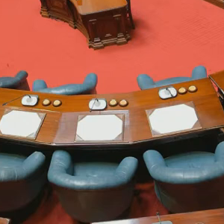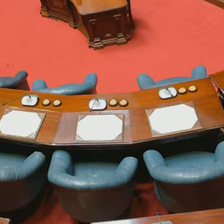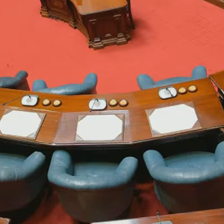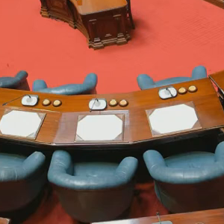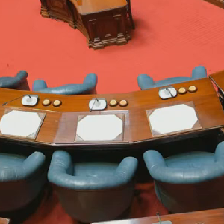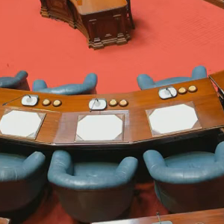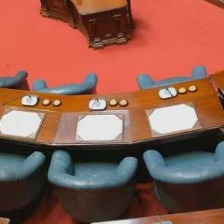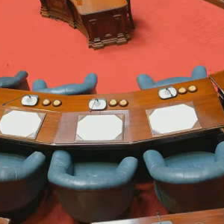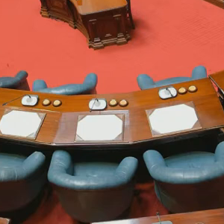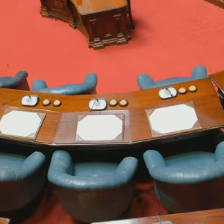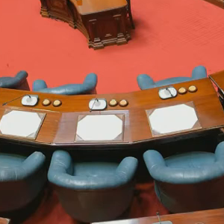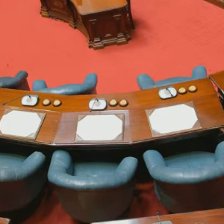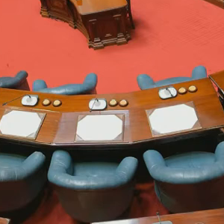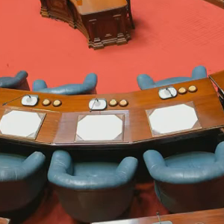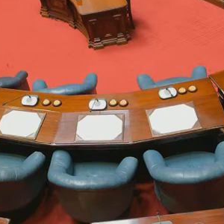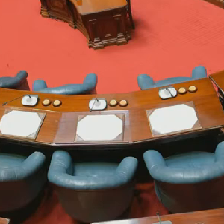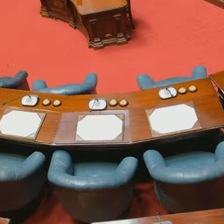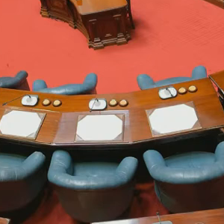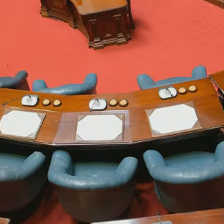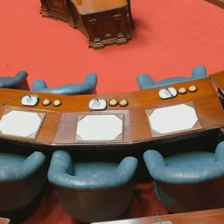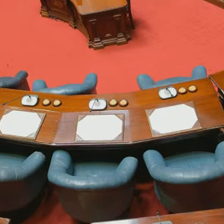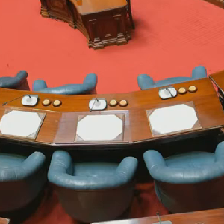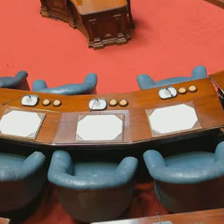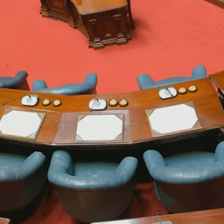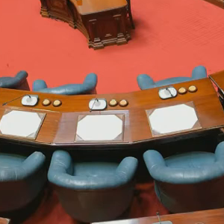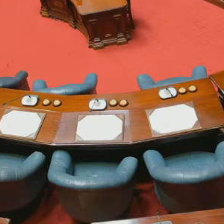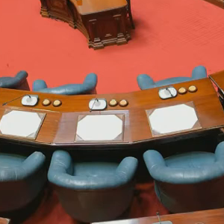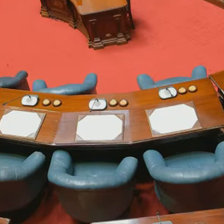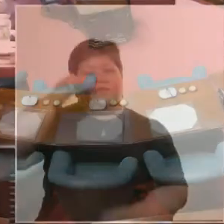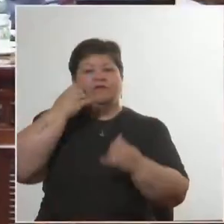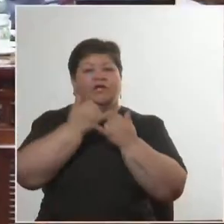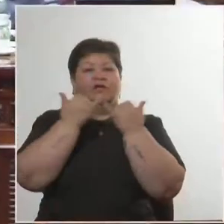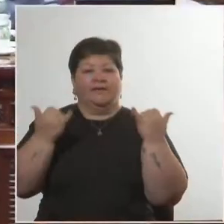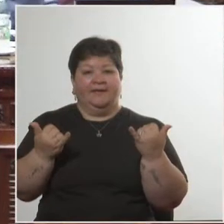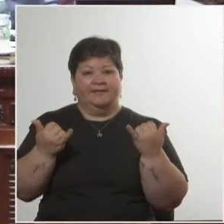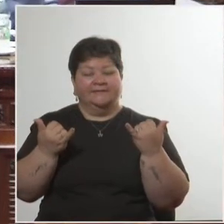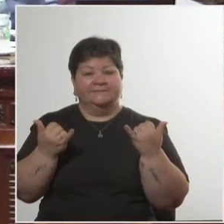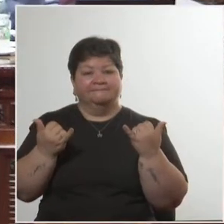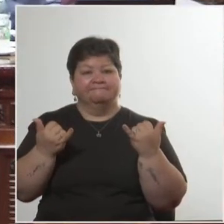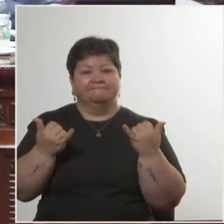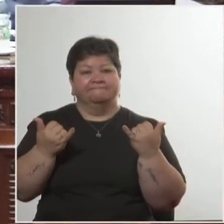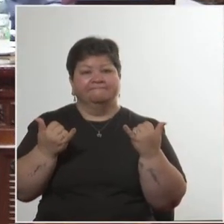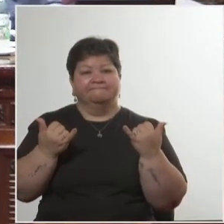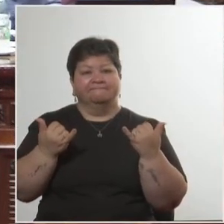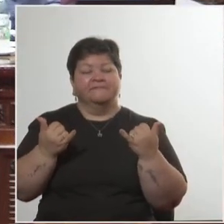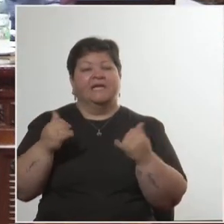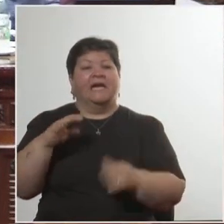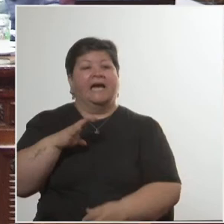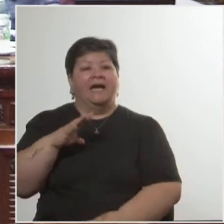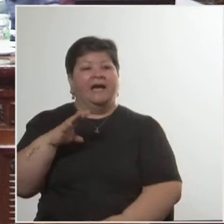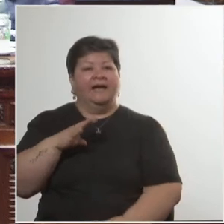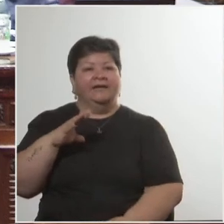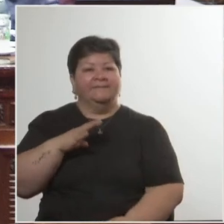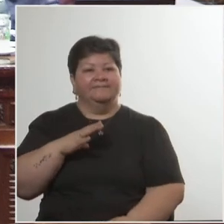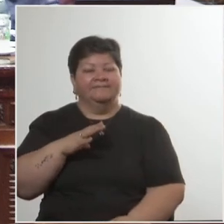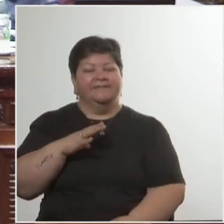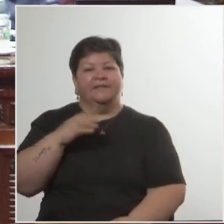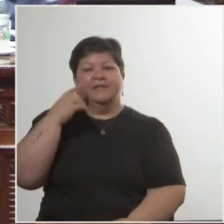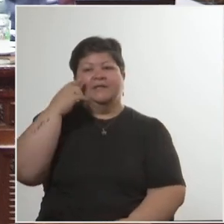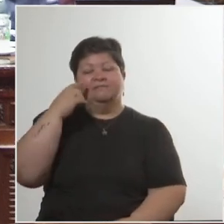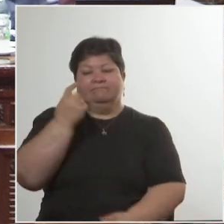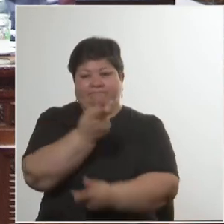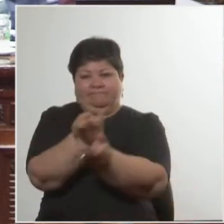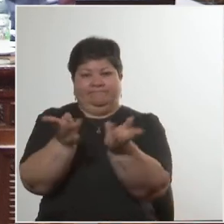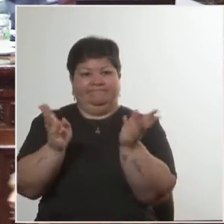señora senadora mejores senadores tengan Ustedes muy buenos días habiendo número queda abierto el